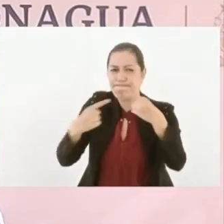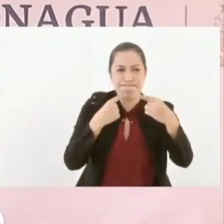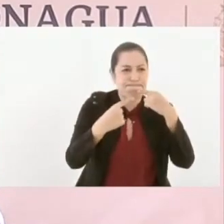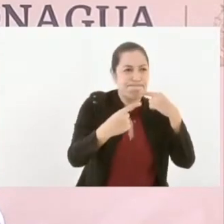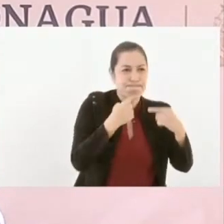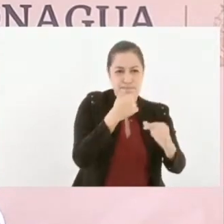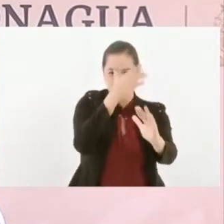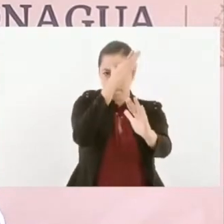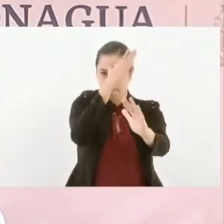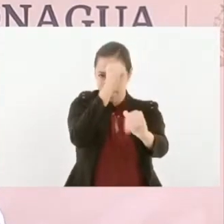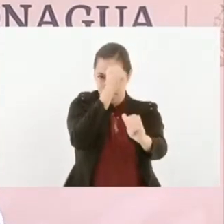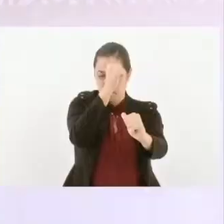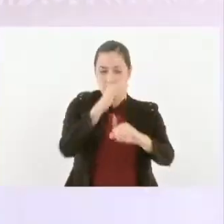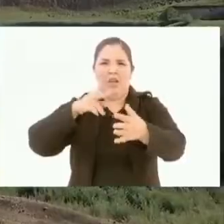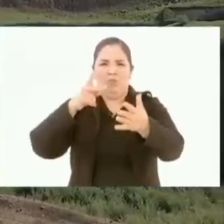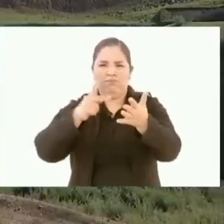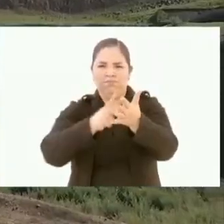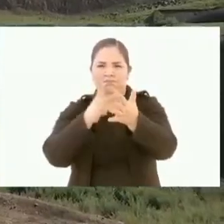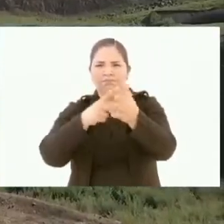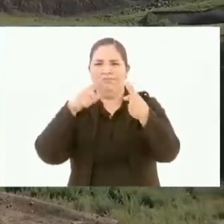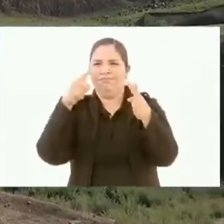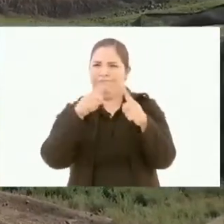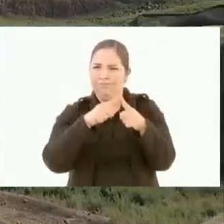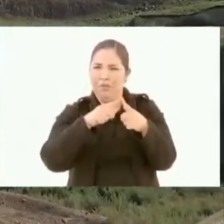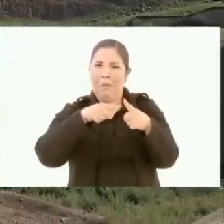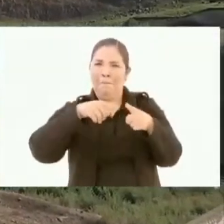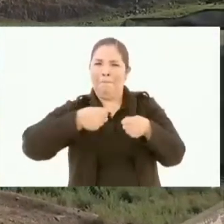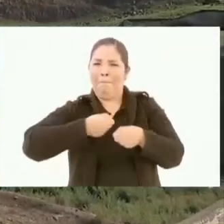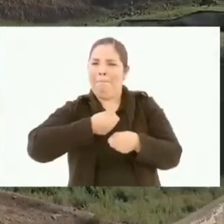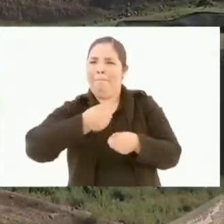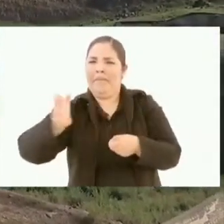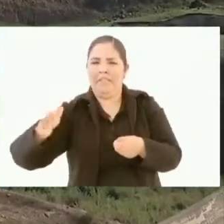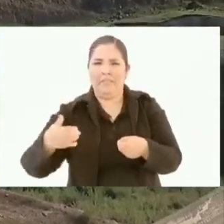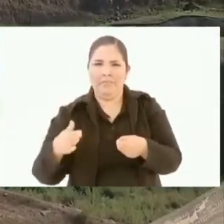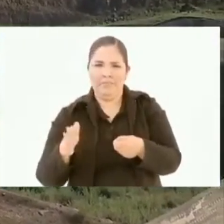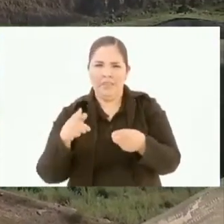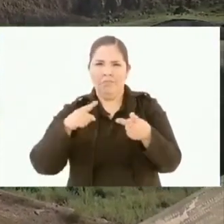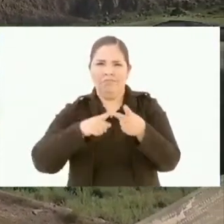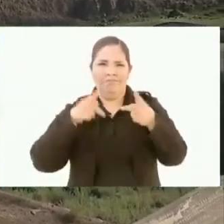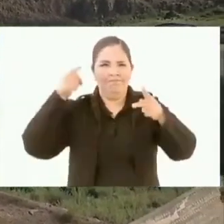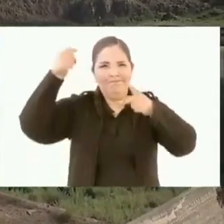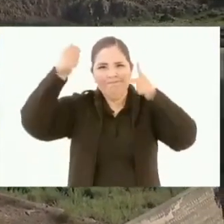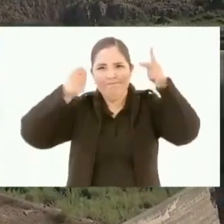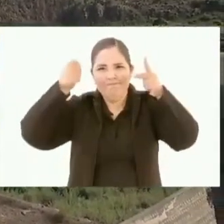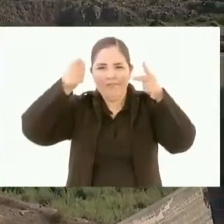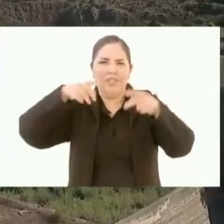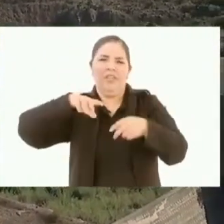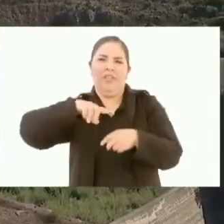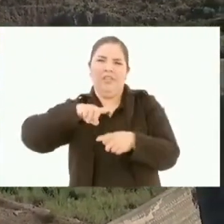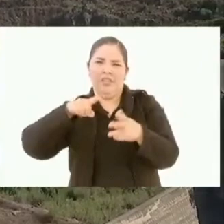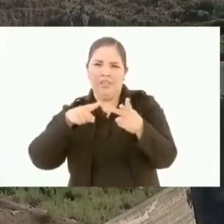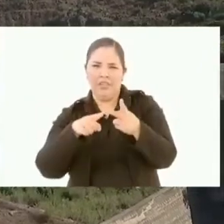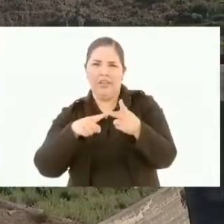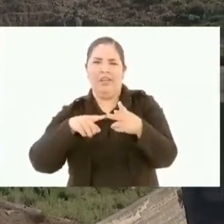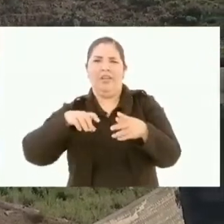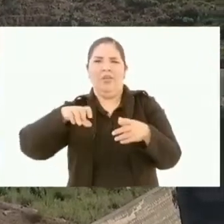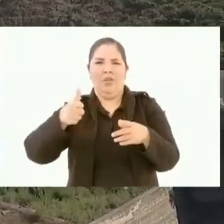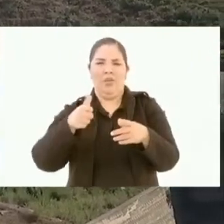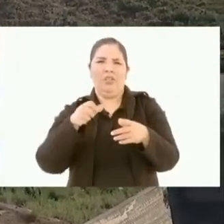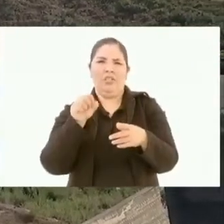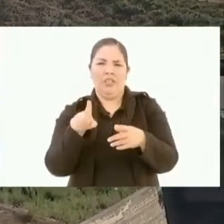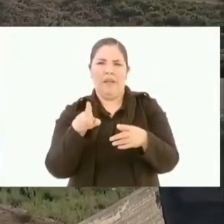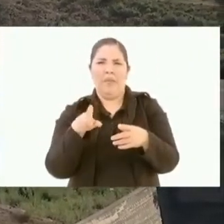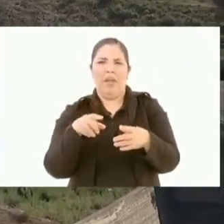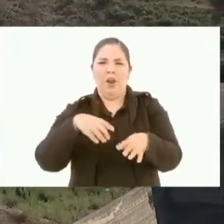Hay que convencerlos de que esta es una obra en beneficio